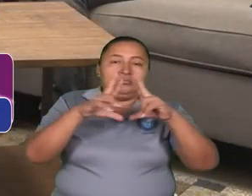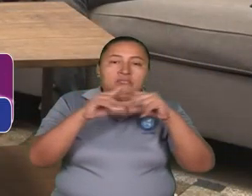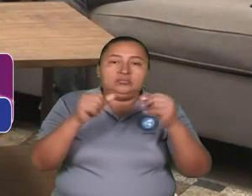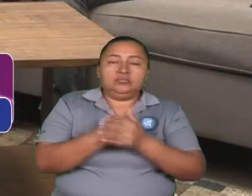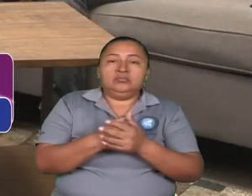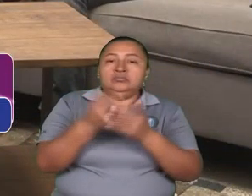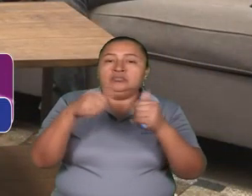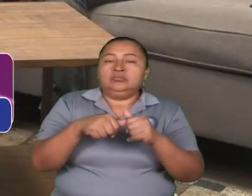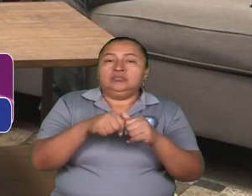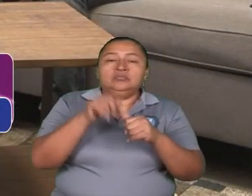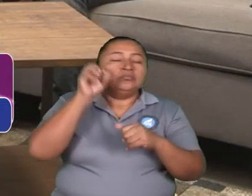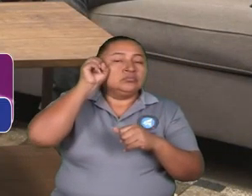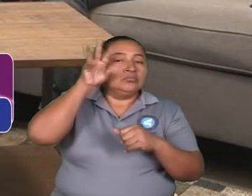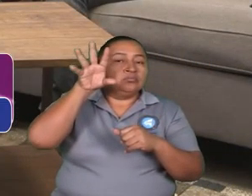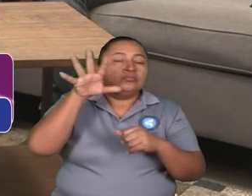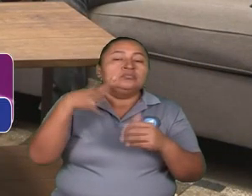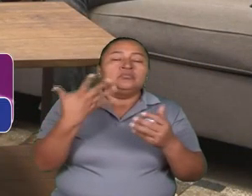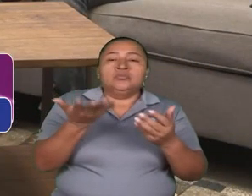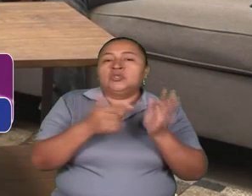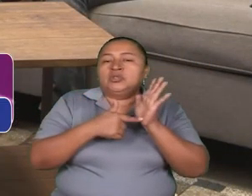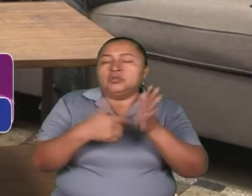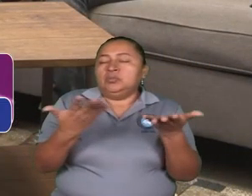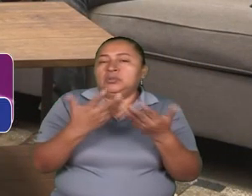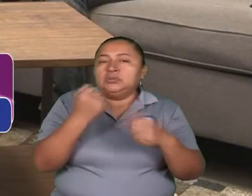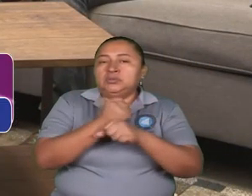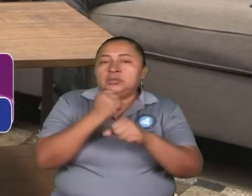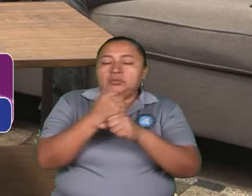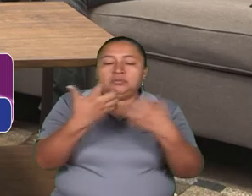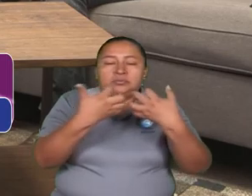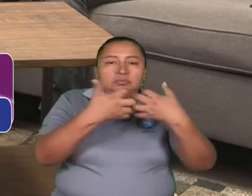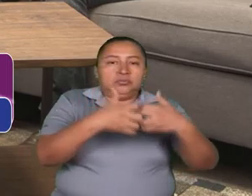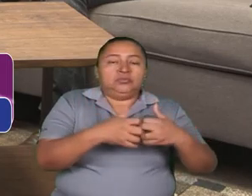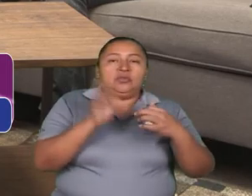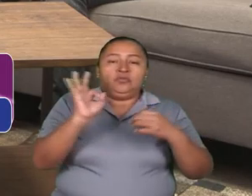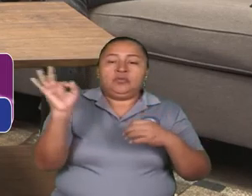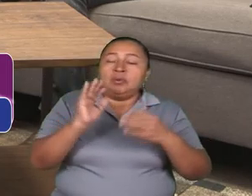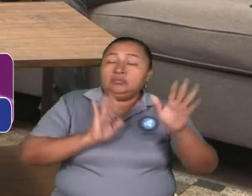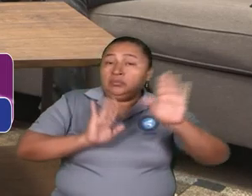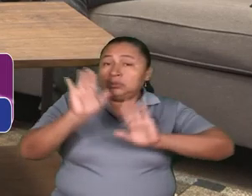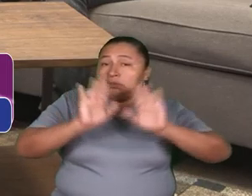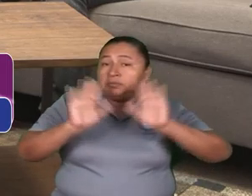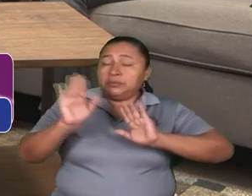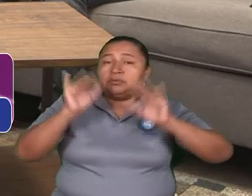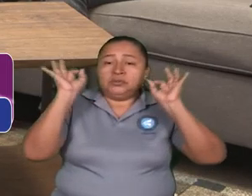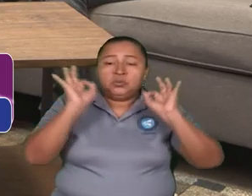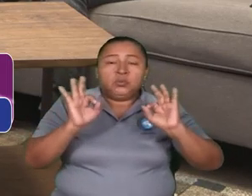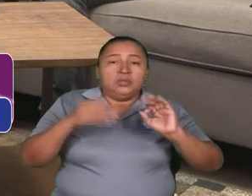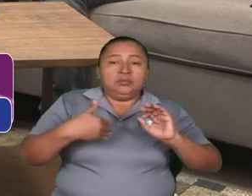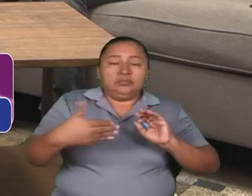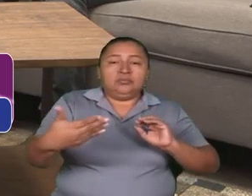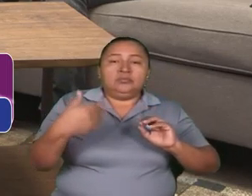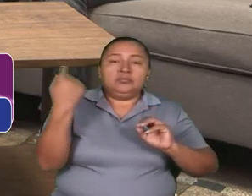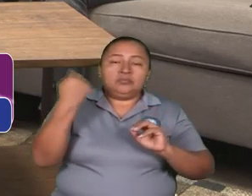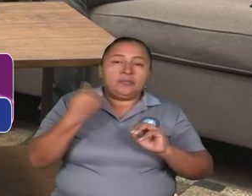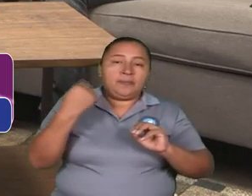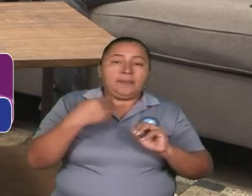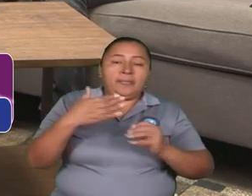el mantenimiento, pero a los otros centros turísticos es totalmente gratuito y con todas